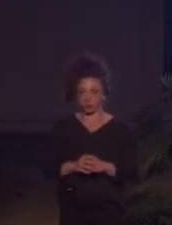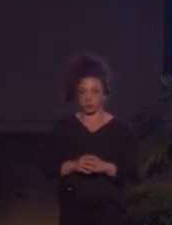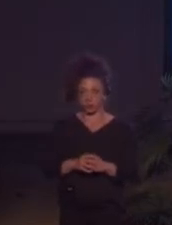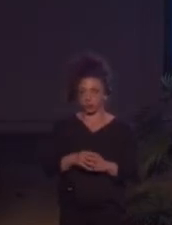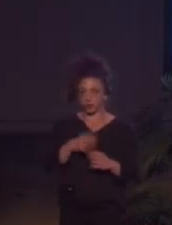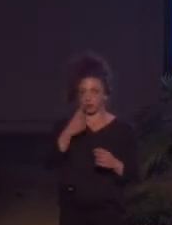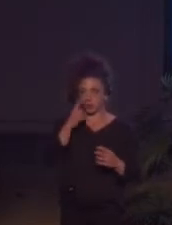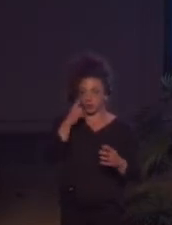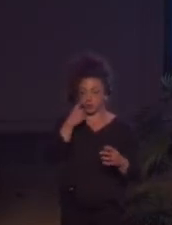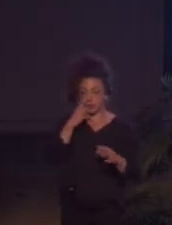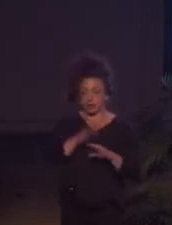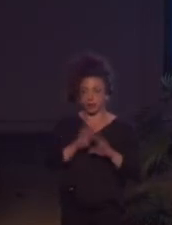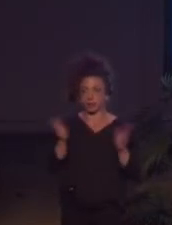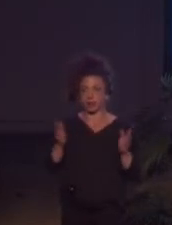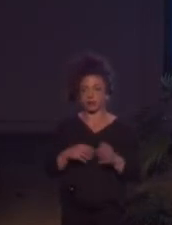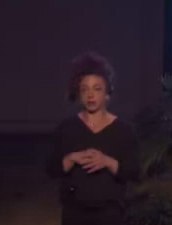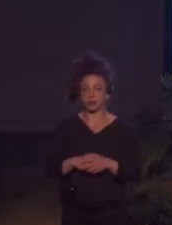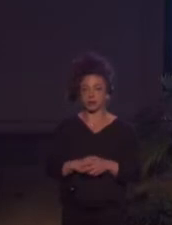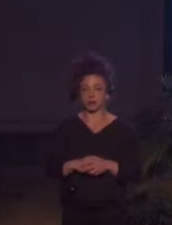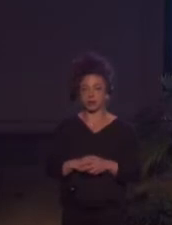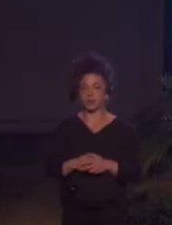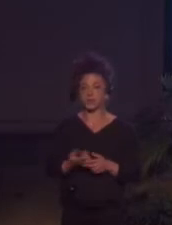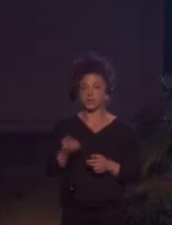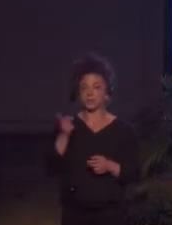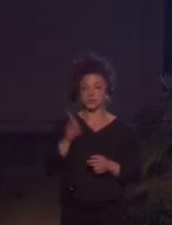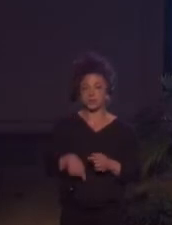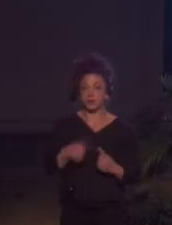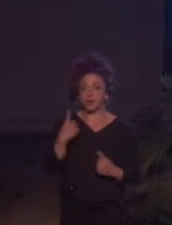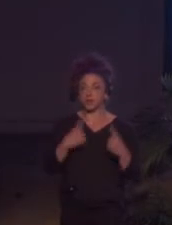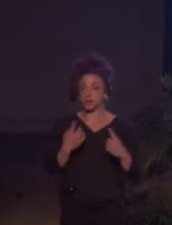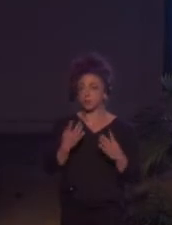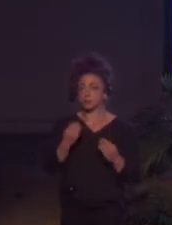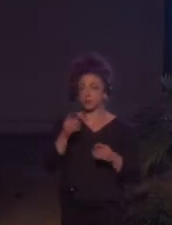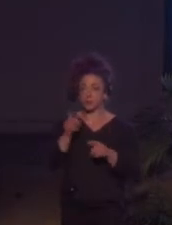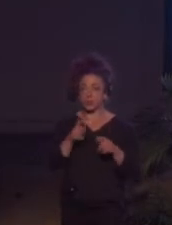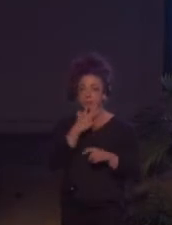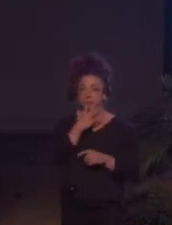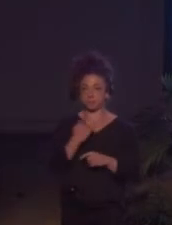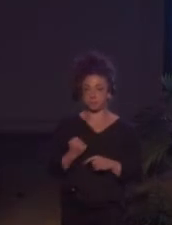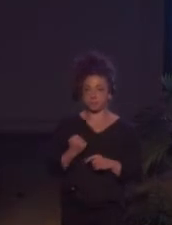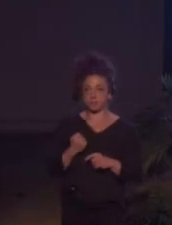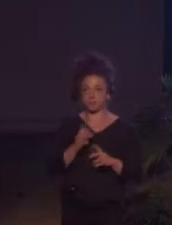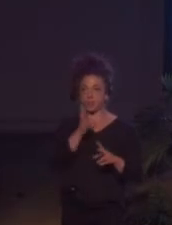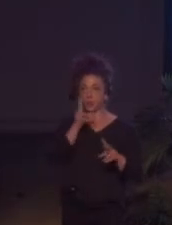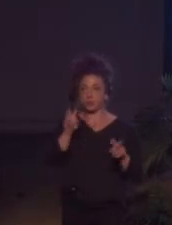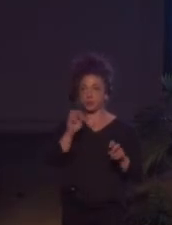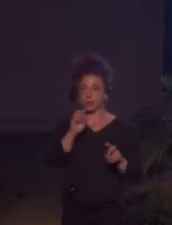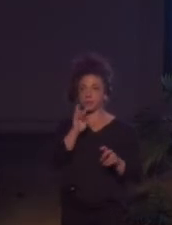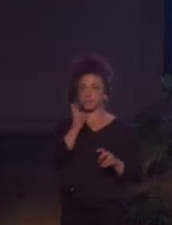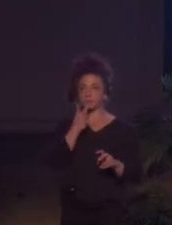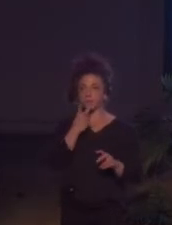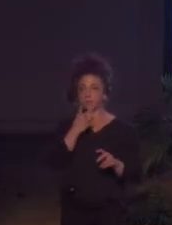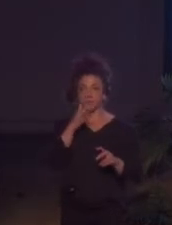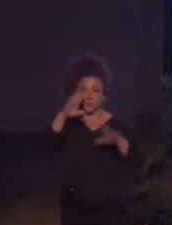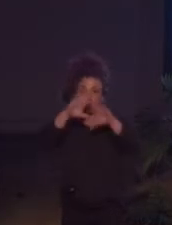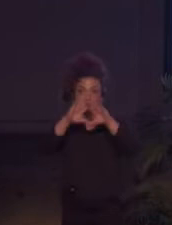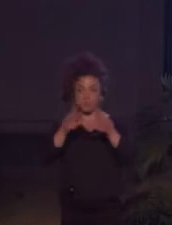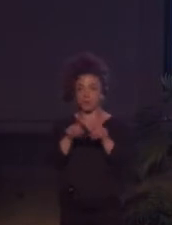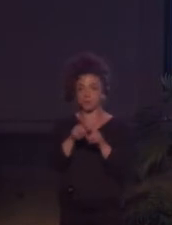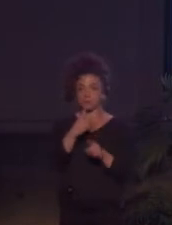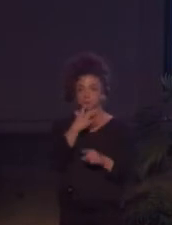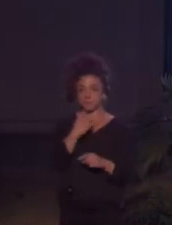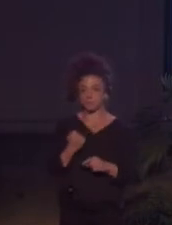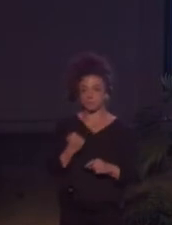eso. Luego, también ha habido muchos silencios por parte del transfeminismo. O sea, no decir nada